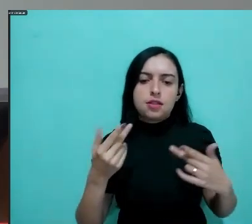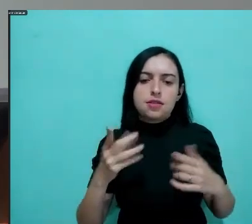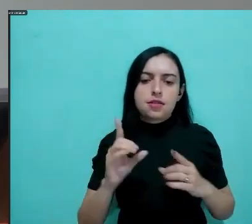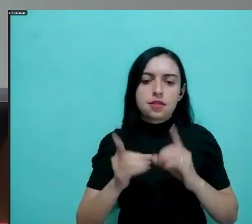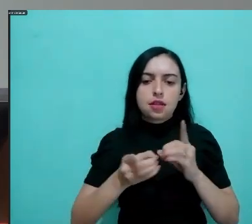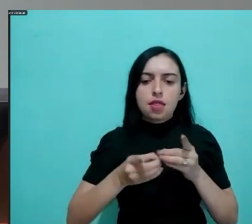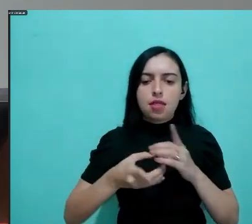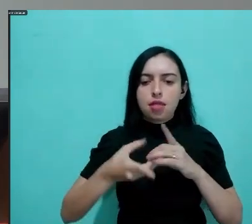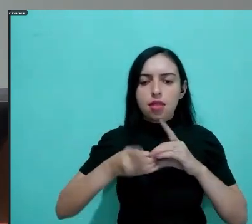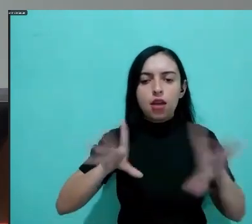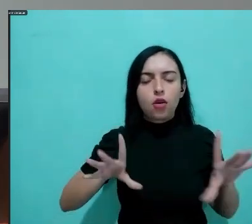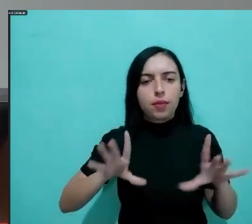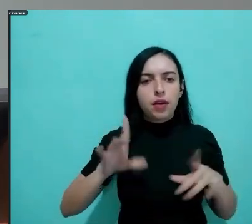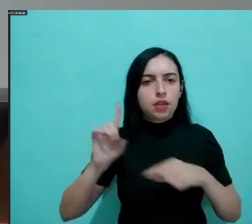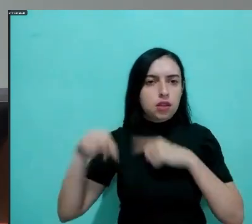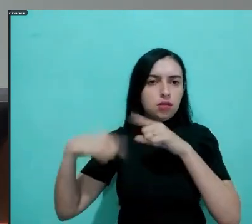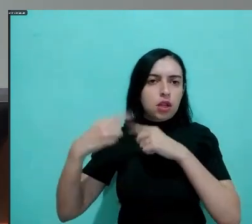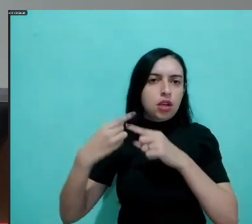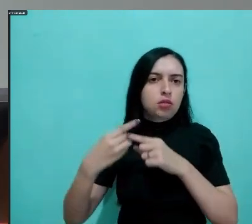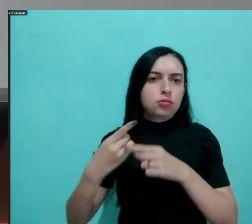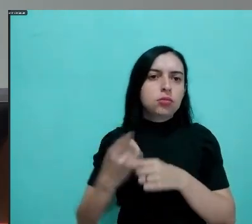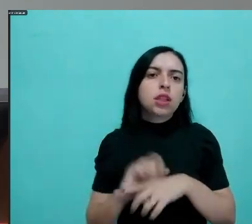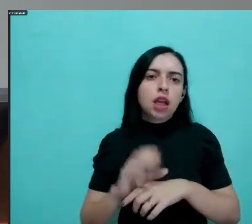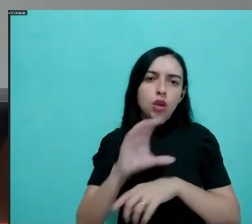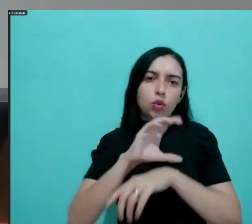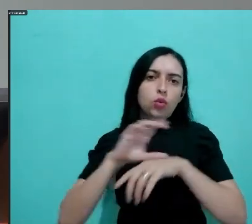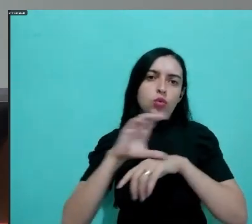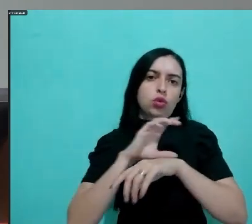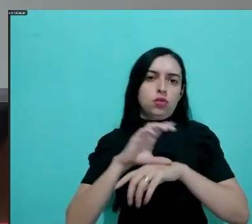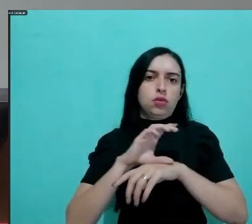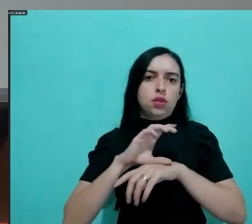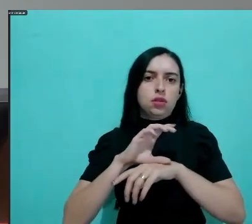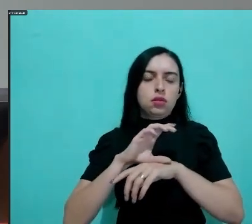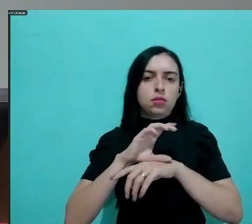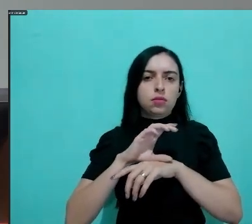contemporáneas, en la constitucionalización de